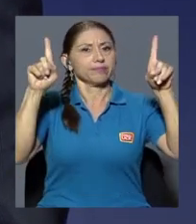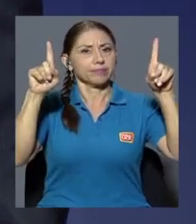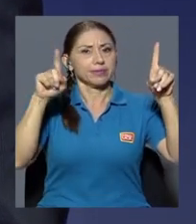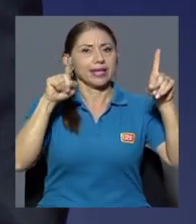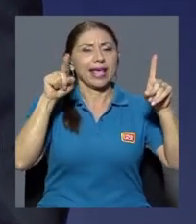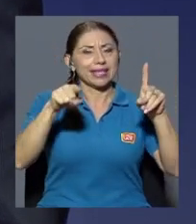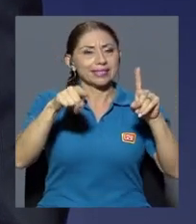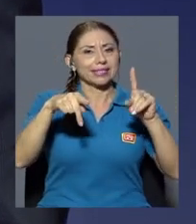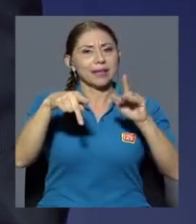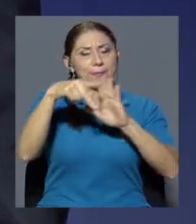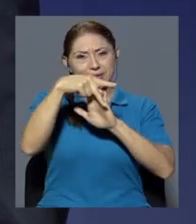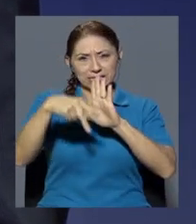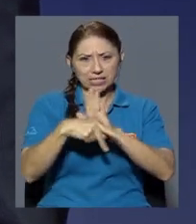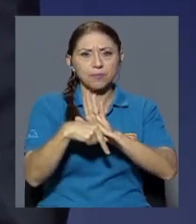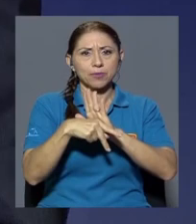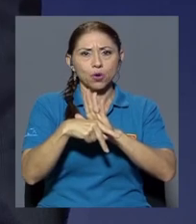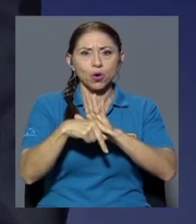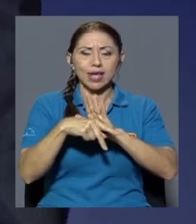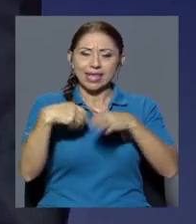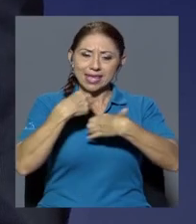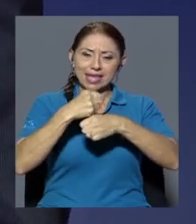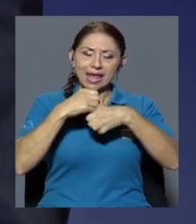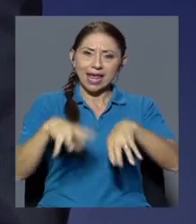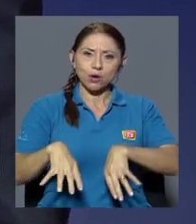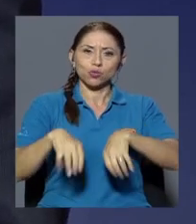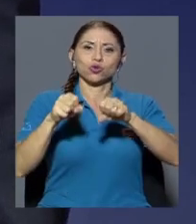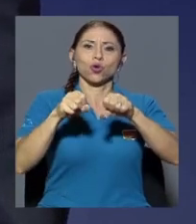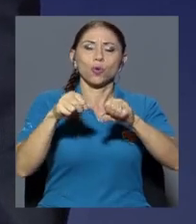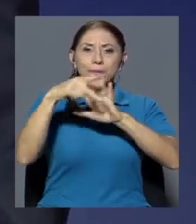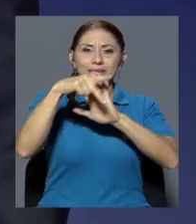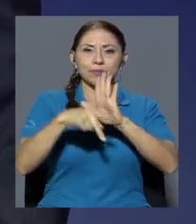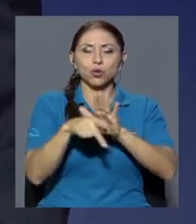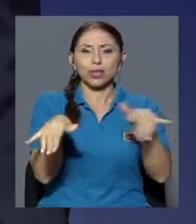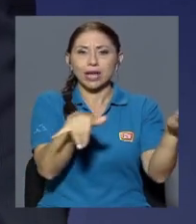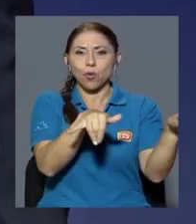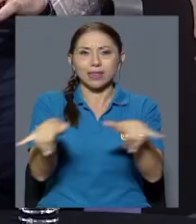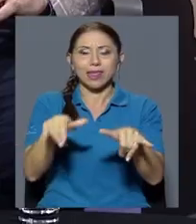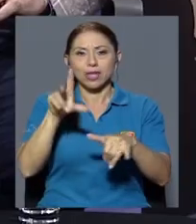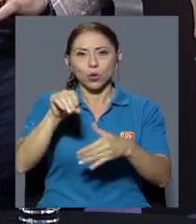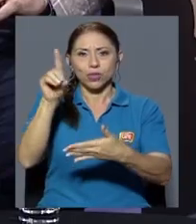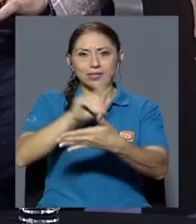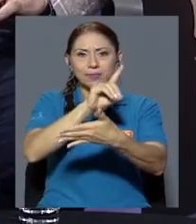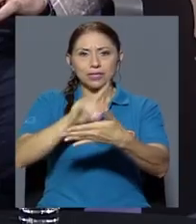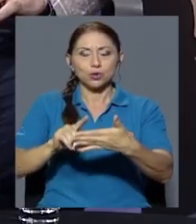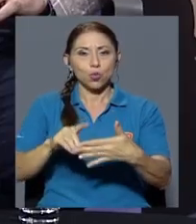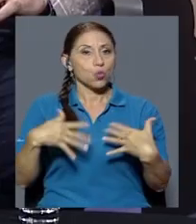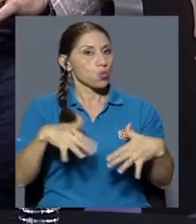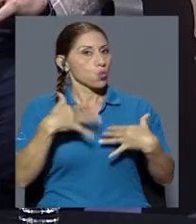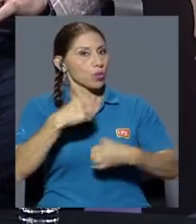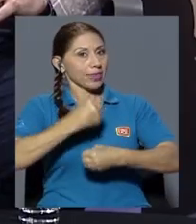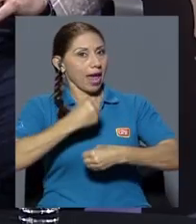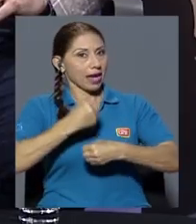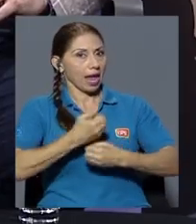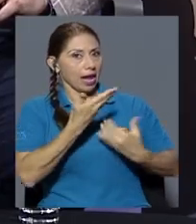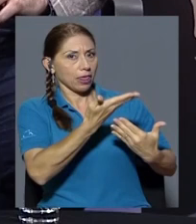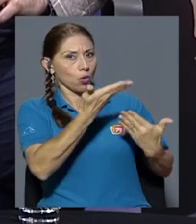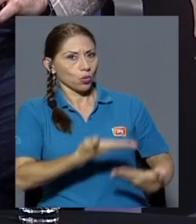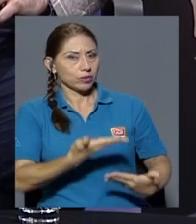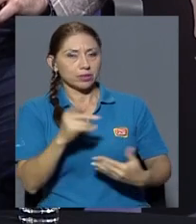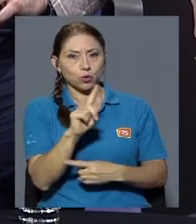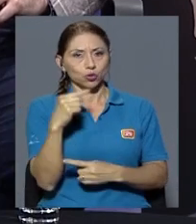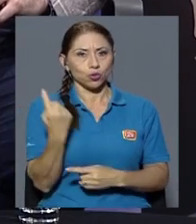principio y ejecución de ese principio de igualdad y de no discriminación tremenda tarea la que tiene un louis porque no solamente